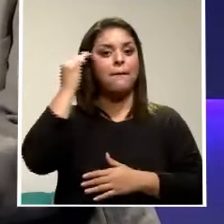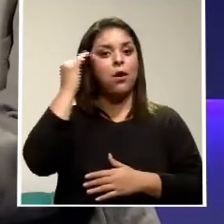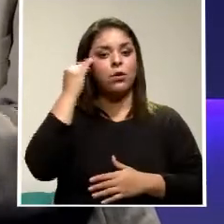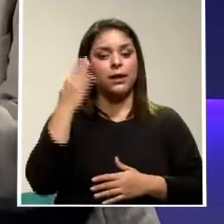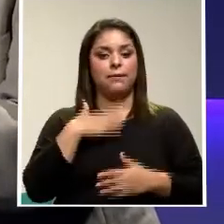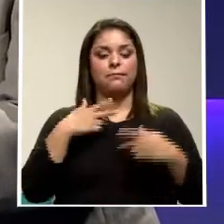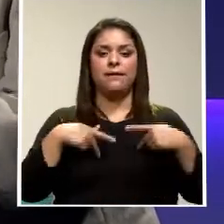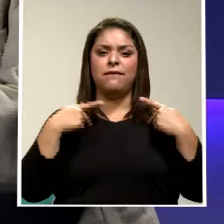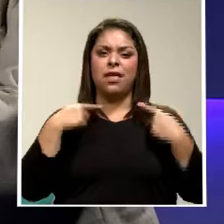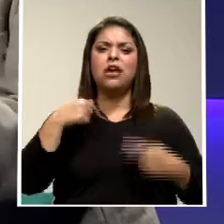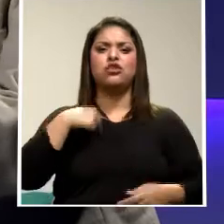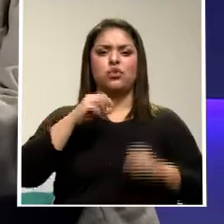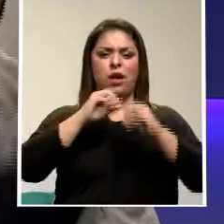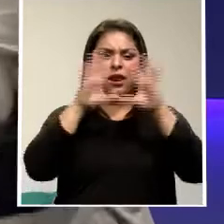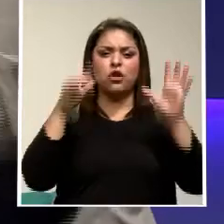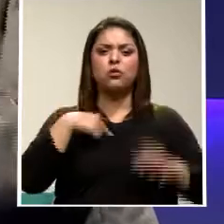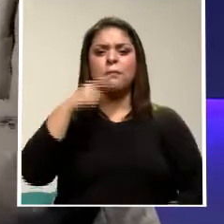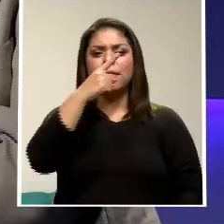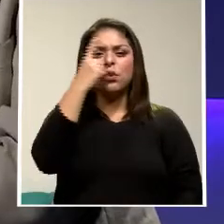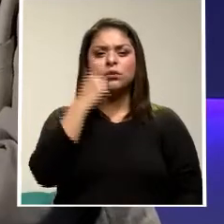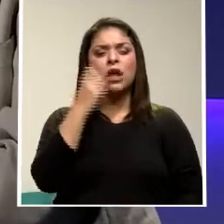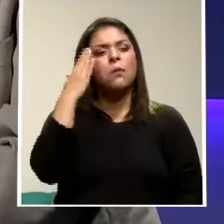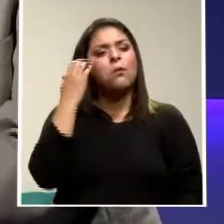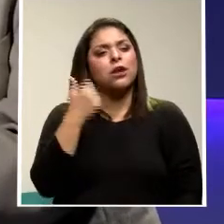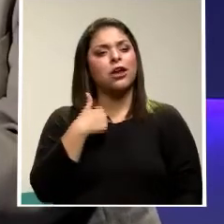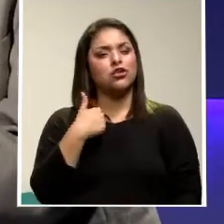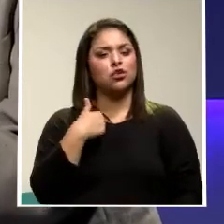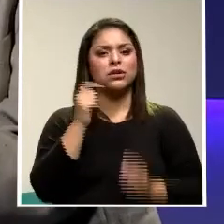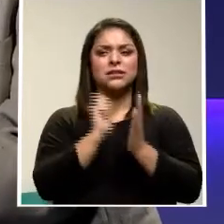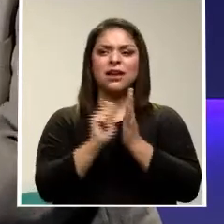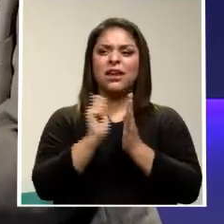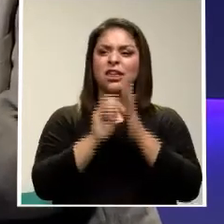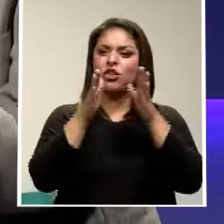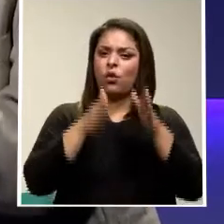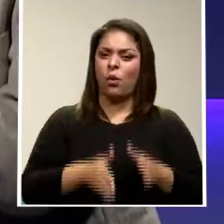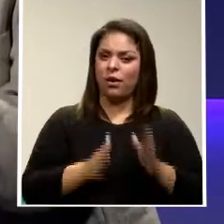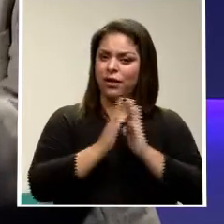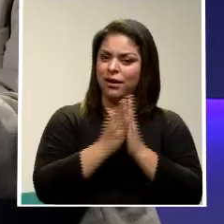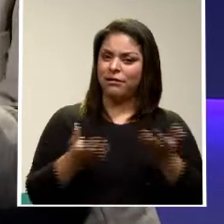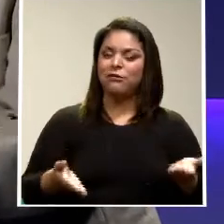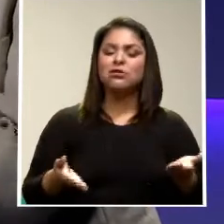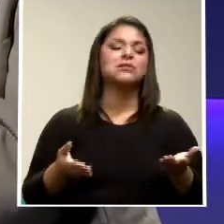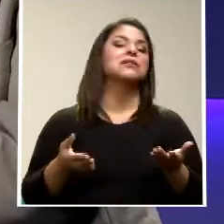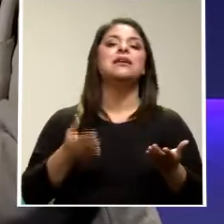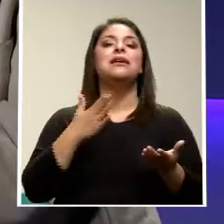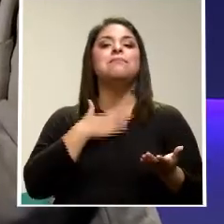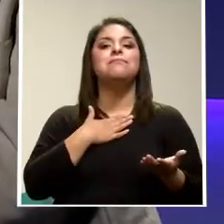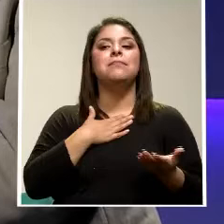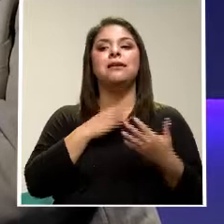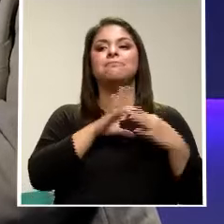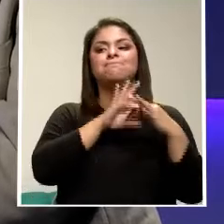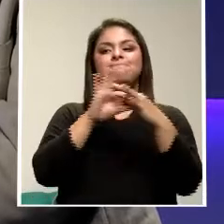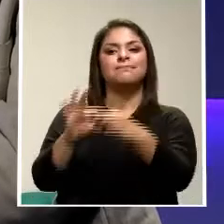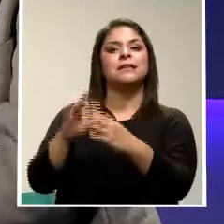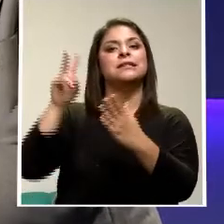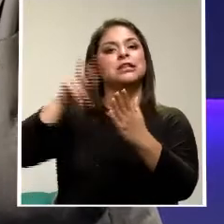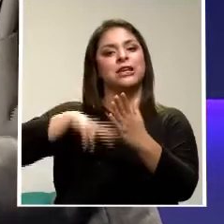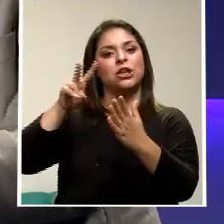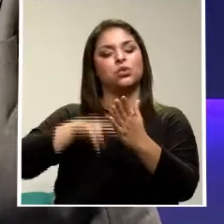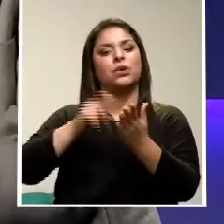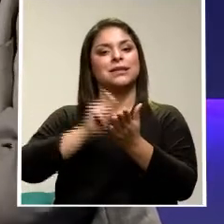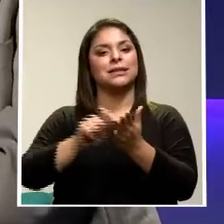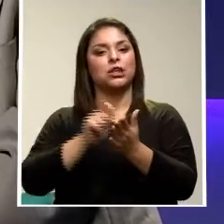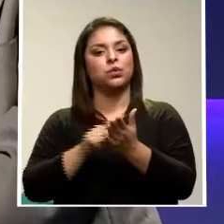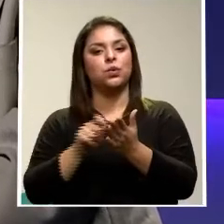que preguntarme cómo y por qué terminé yo escribiendo libros y mi vínculo con la escritura y la literatura. Y